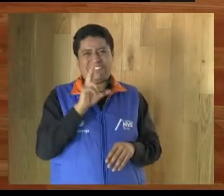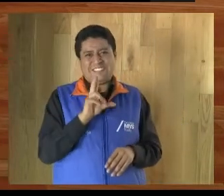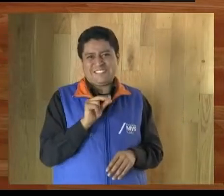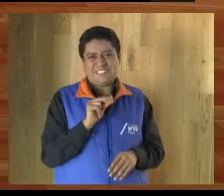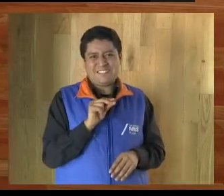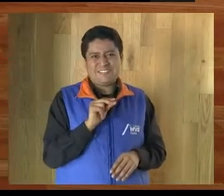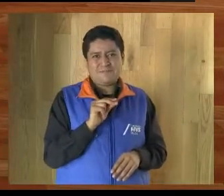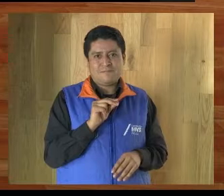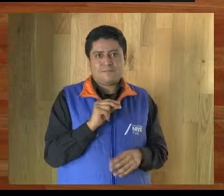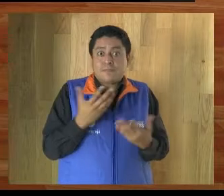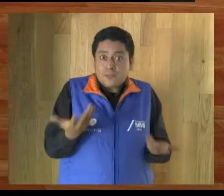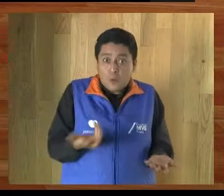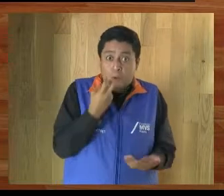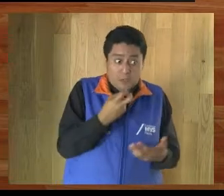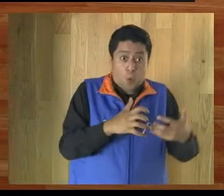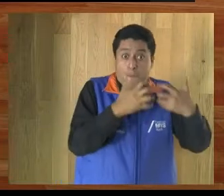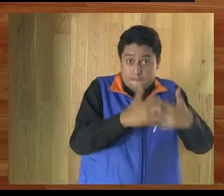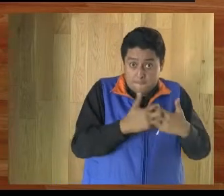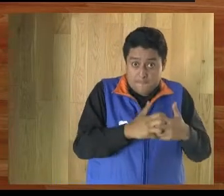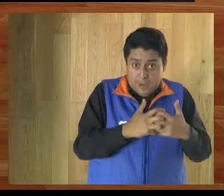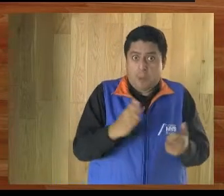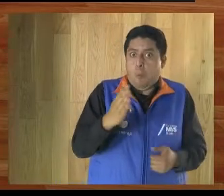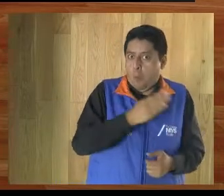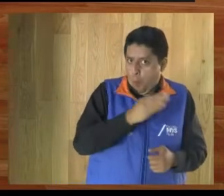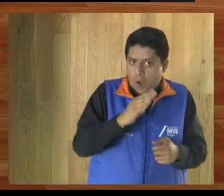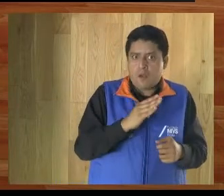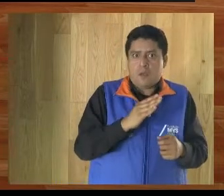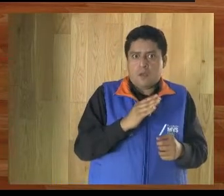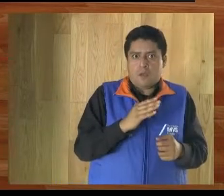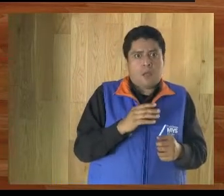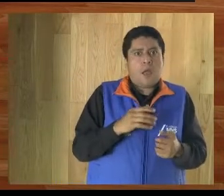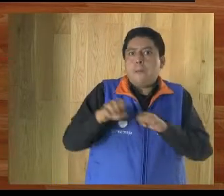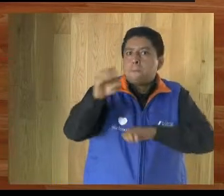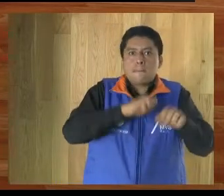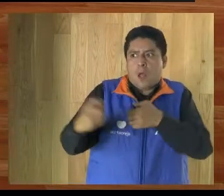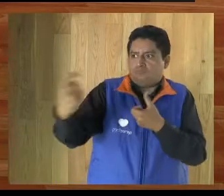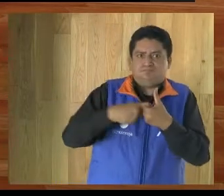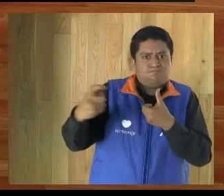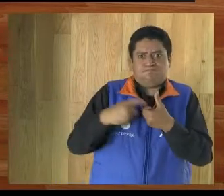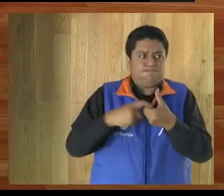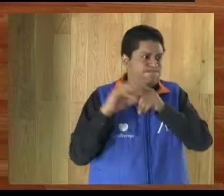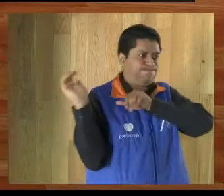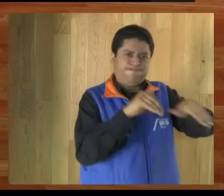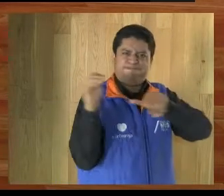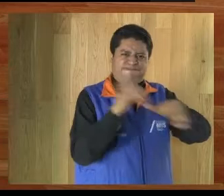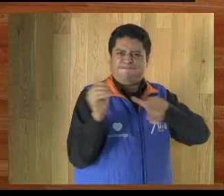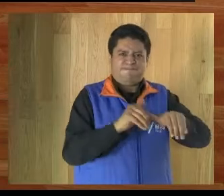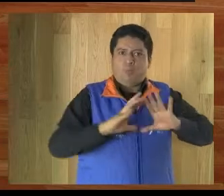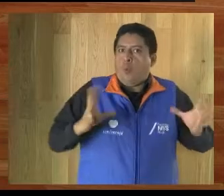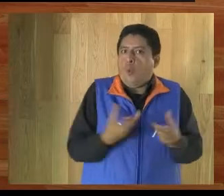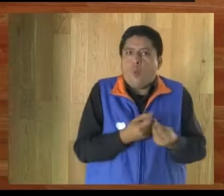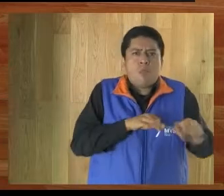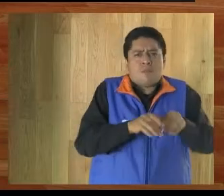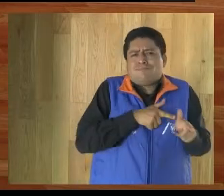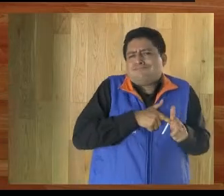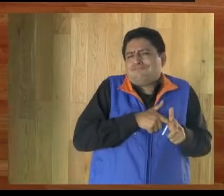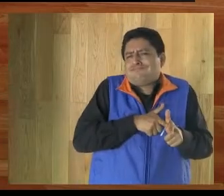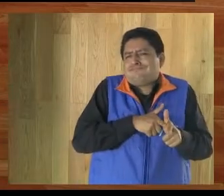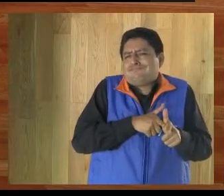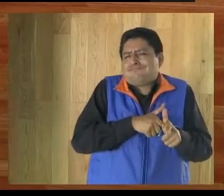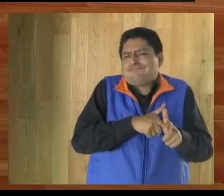la gente no se le va tanto. La gente quiere trabajar con una organización donde las cosas van bien, si